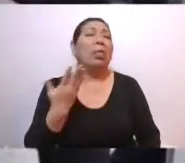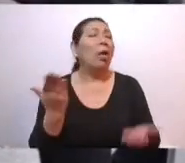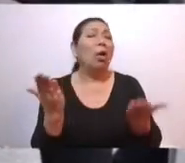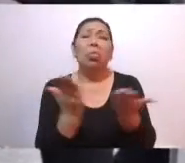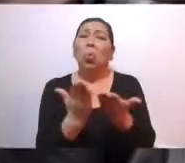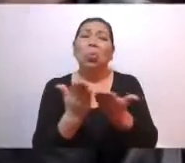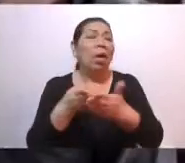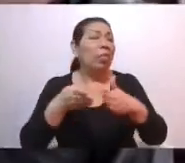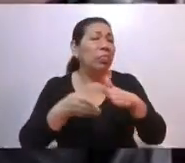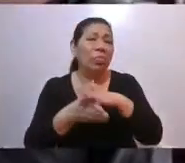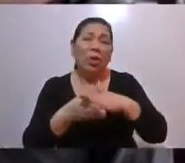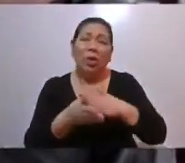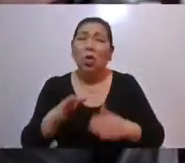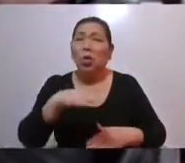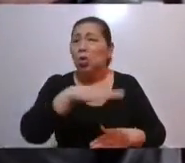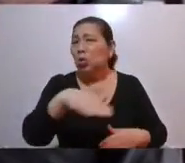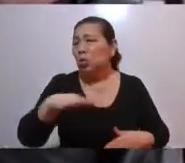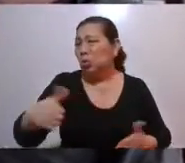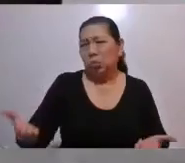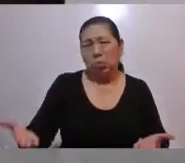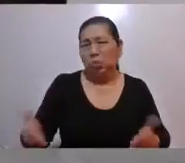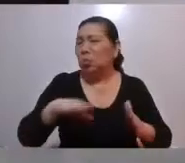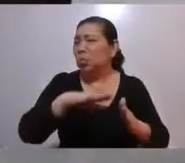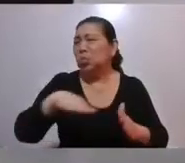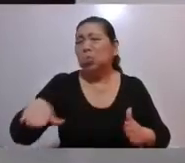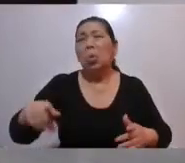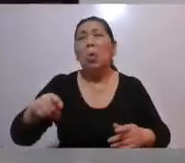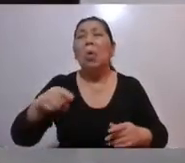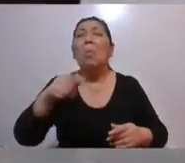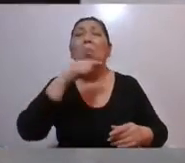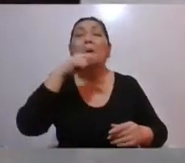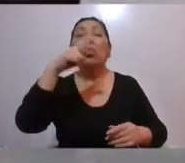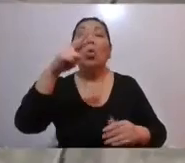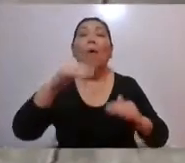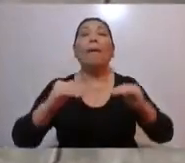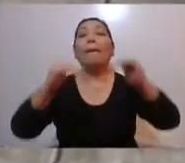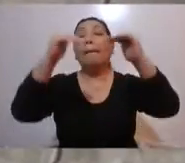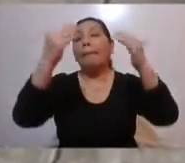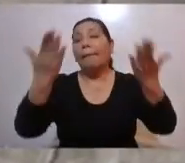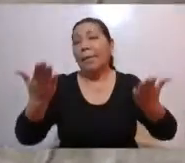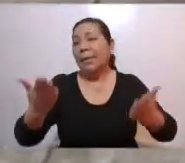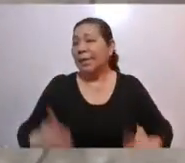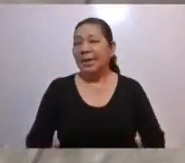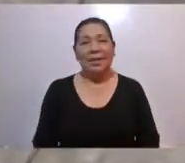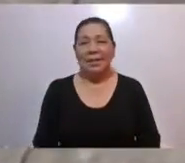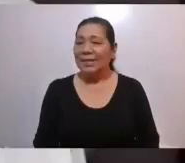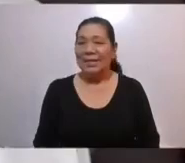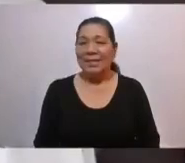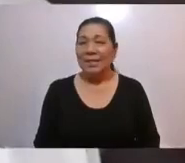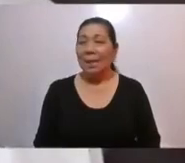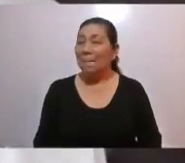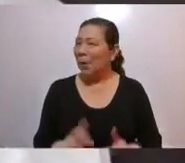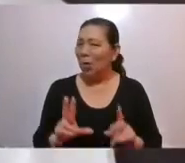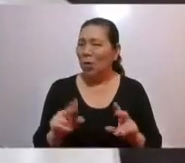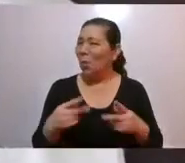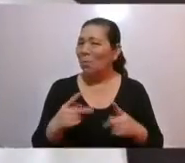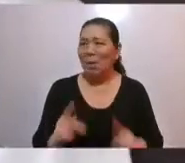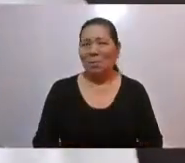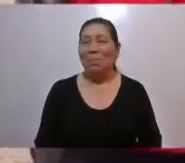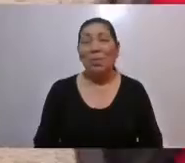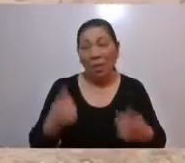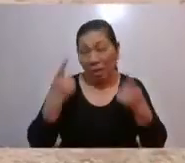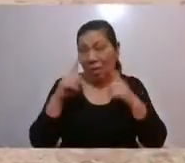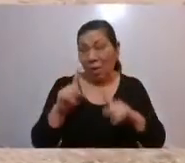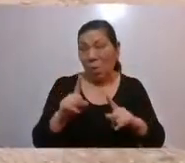podían estudiar con niñas que todavía estaban, o eran niñas o estaban entrando a la etapa de la adolescencia, ¿no? Eso no